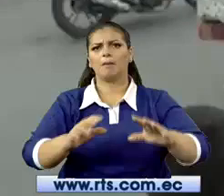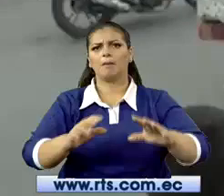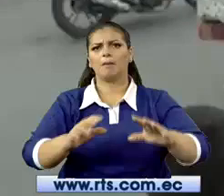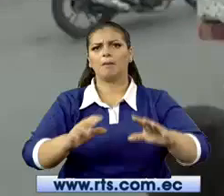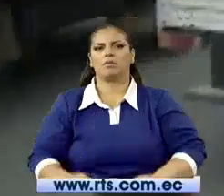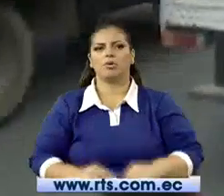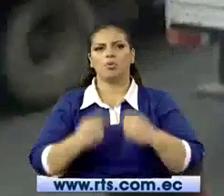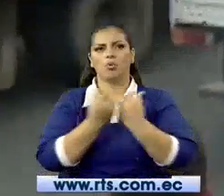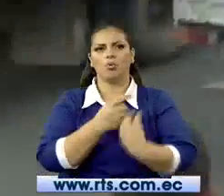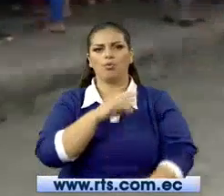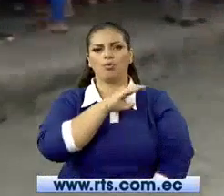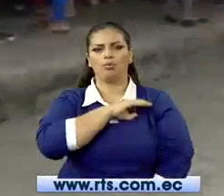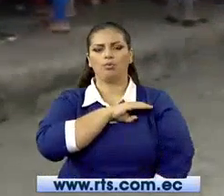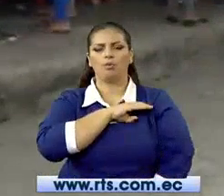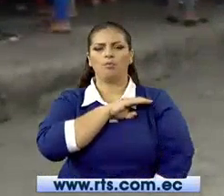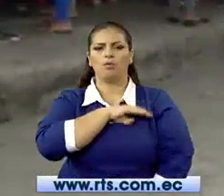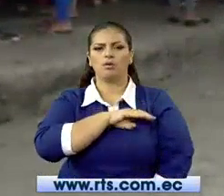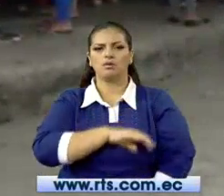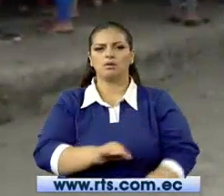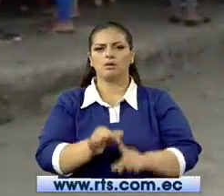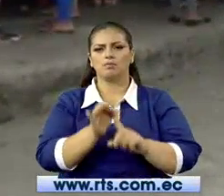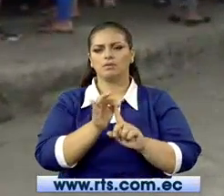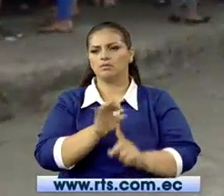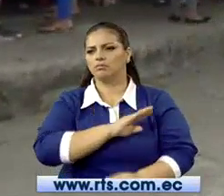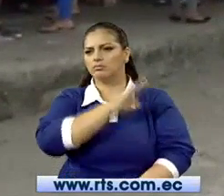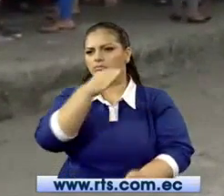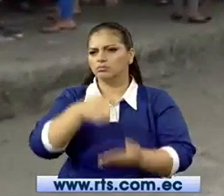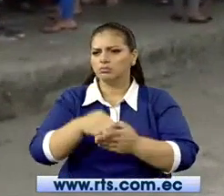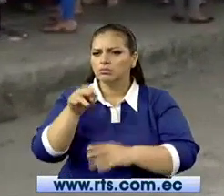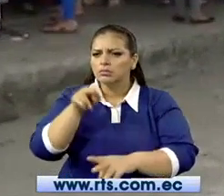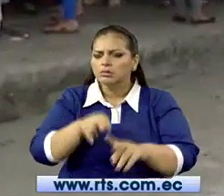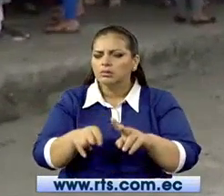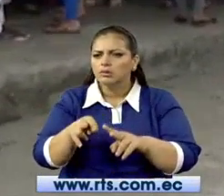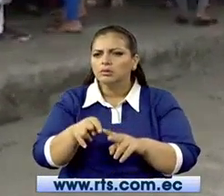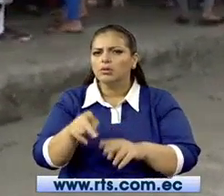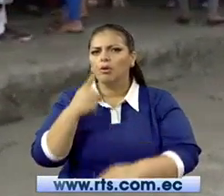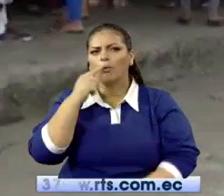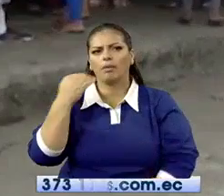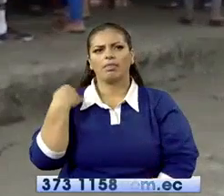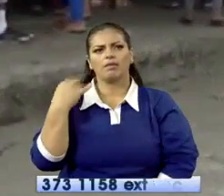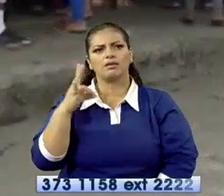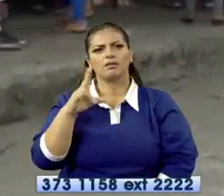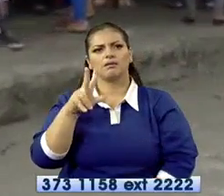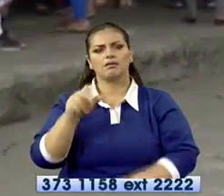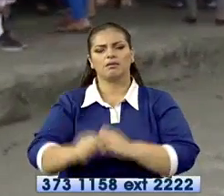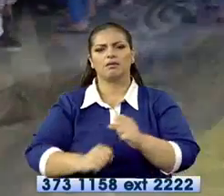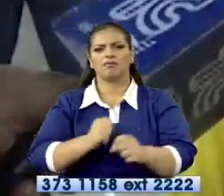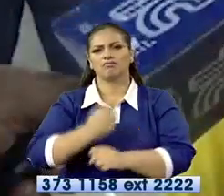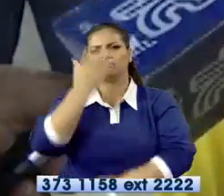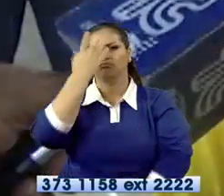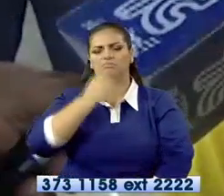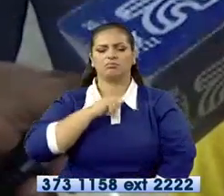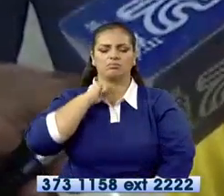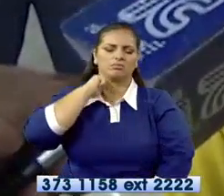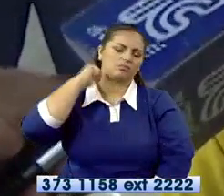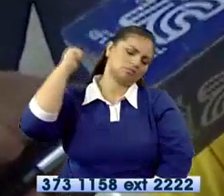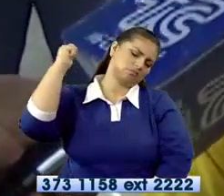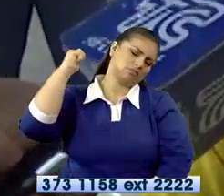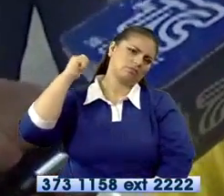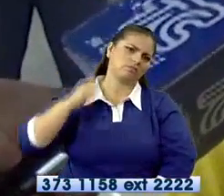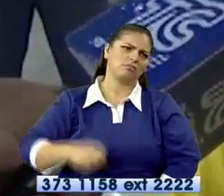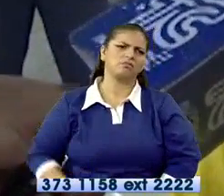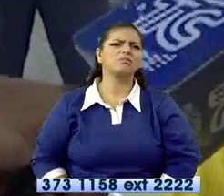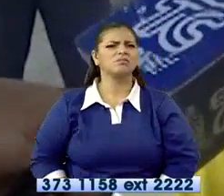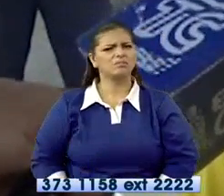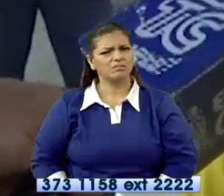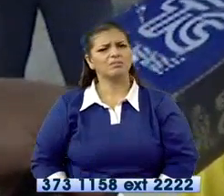que una llamada 911 dijo. El hombre de 73 años había decidido colgarse de una viga. Siempre conversábamos, y